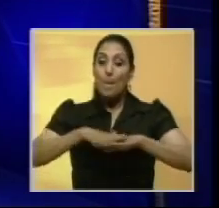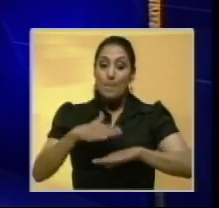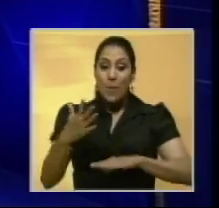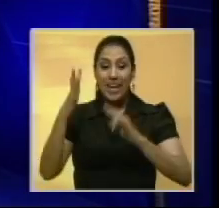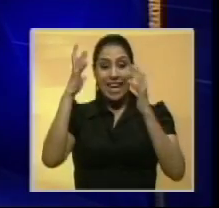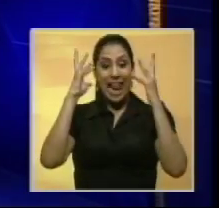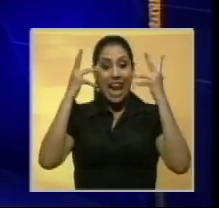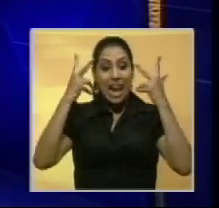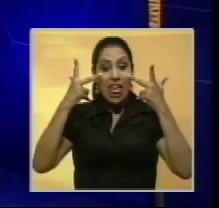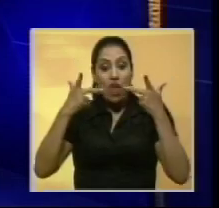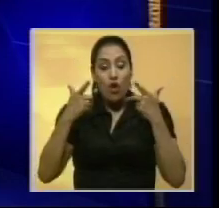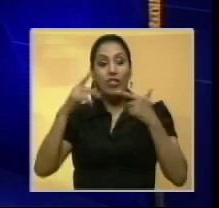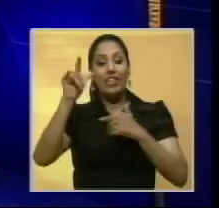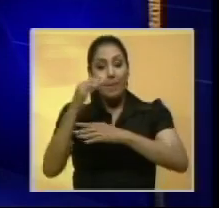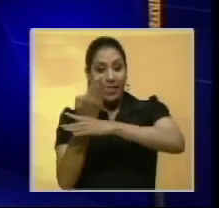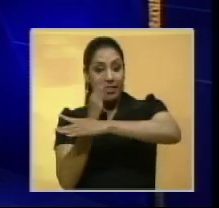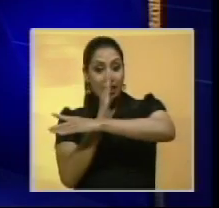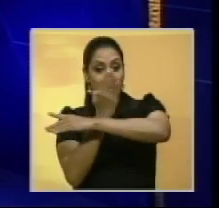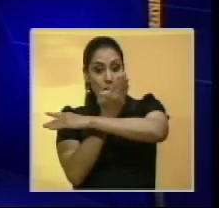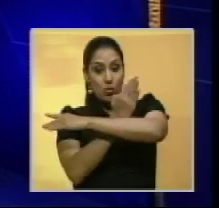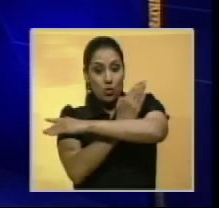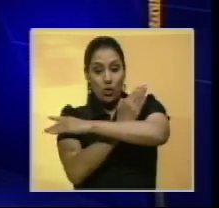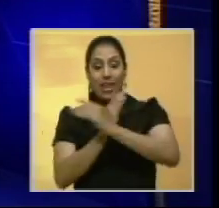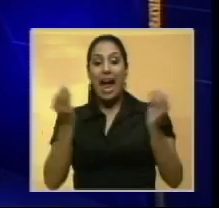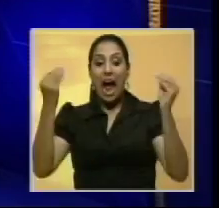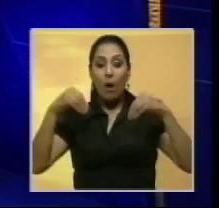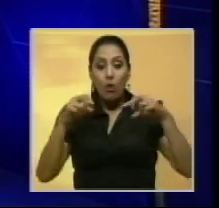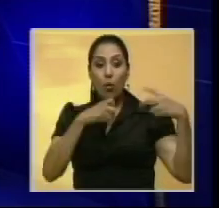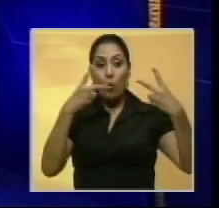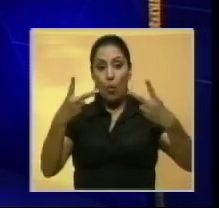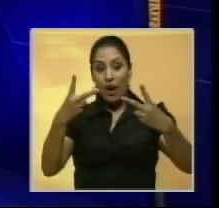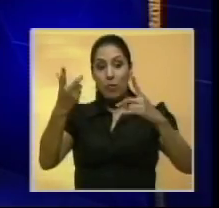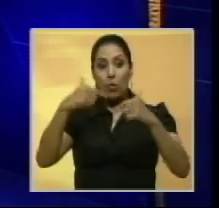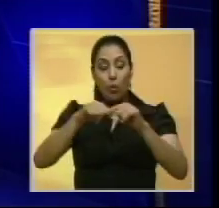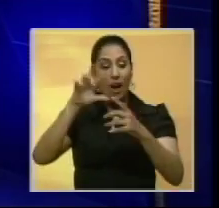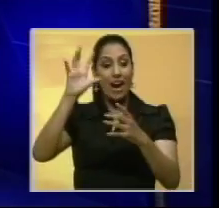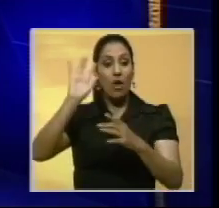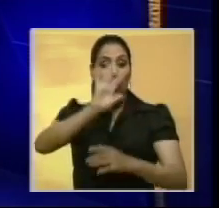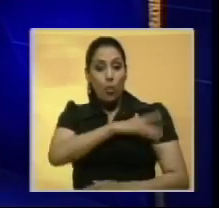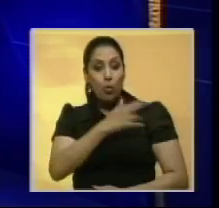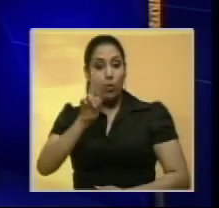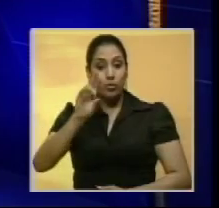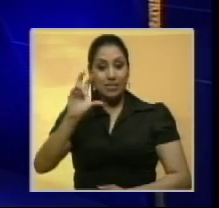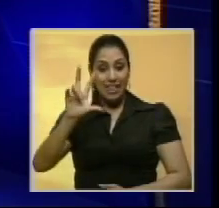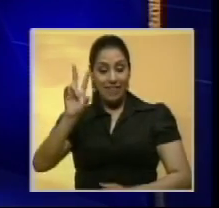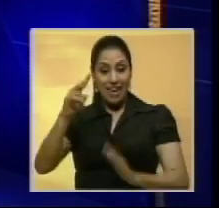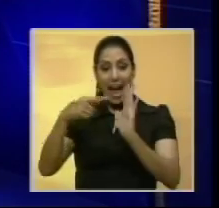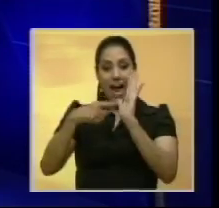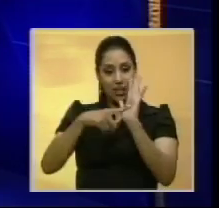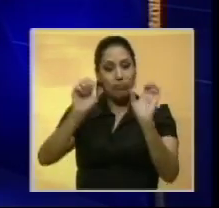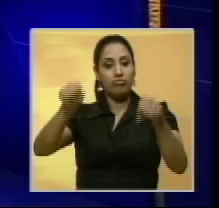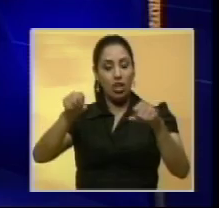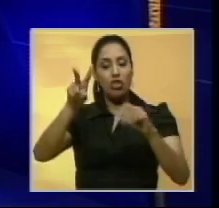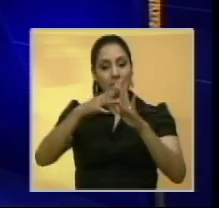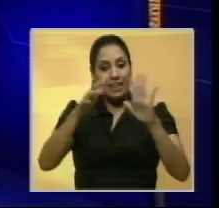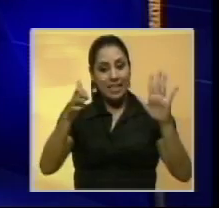los Leones del Caracas y los Tiburones de La Guaira acordaron el arrendamiento del estadio universitario para la temporada